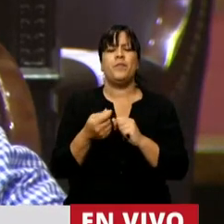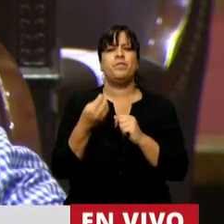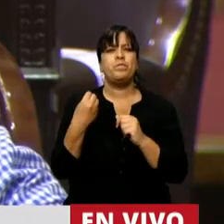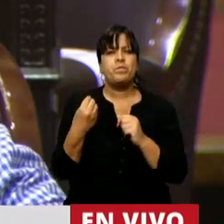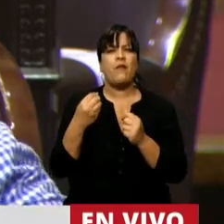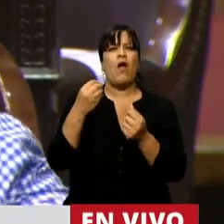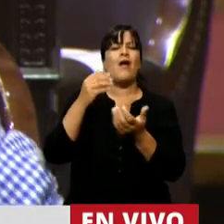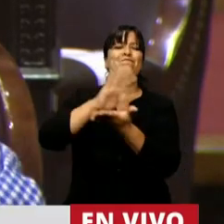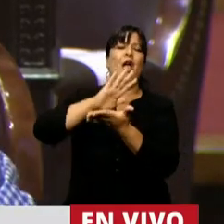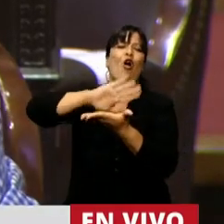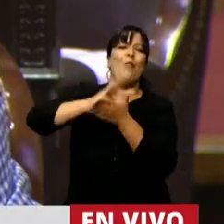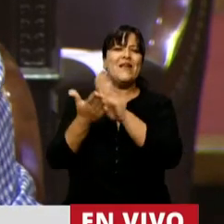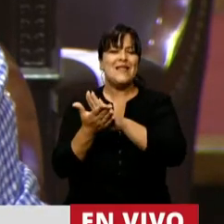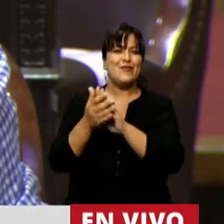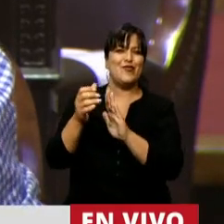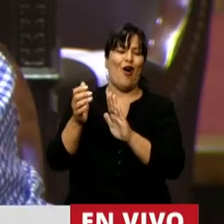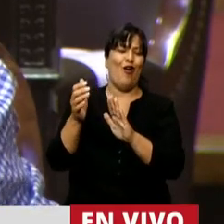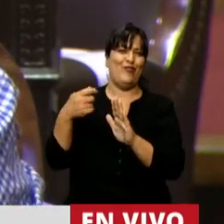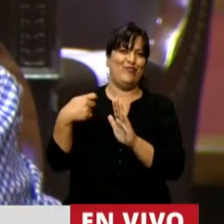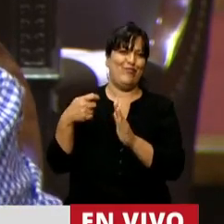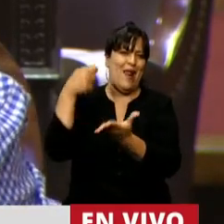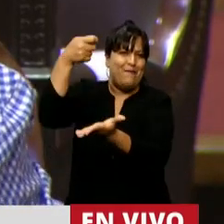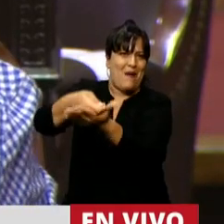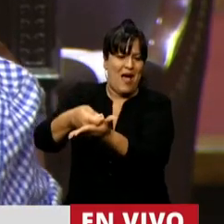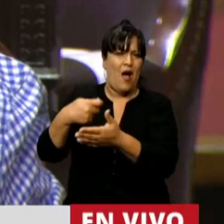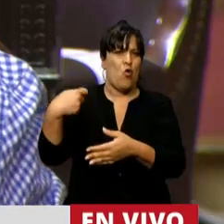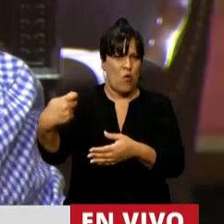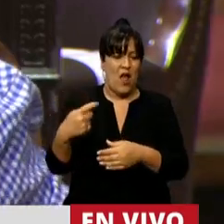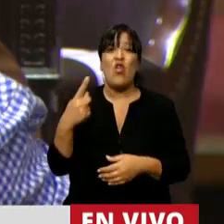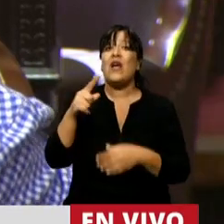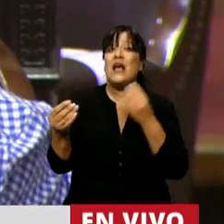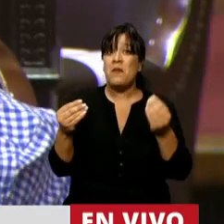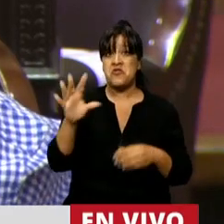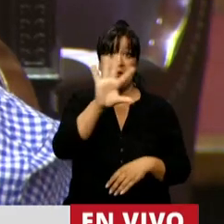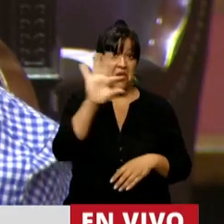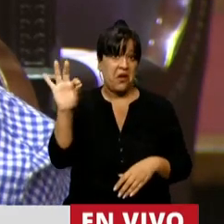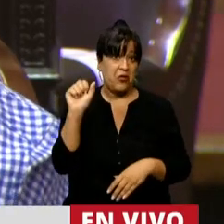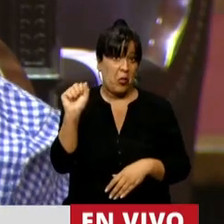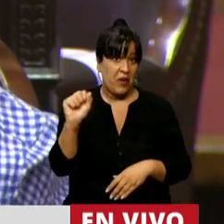la compensación histórica. ¿Y qué es lo que sucedió con ello?